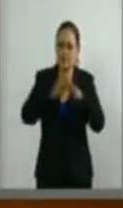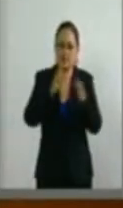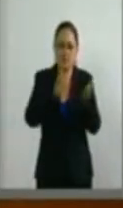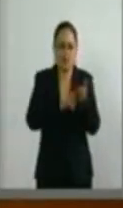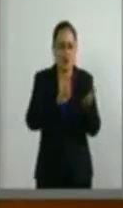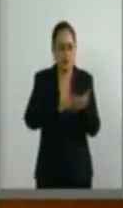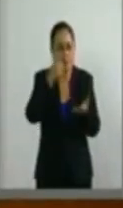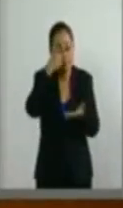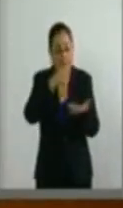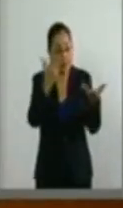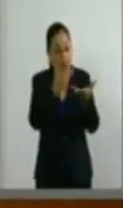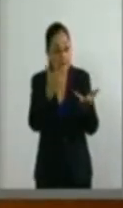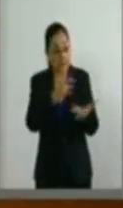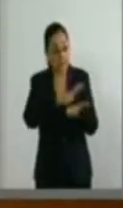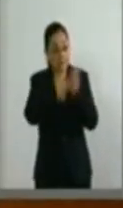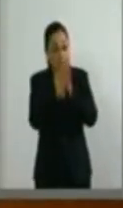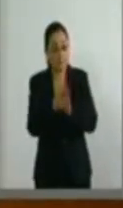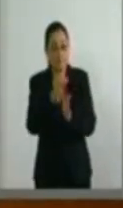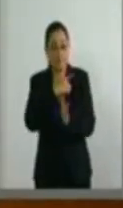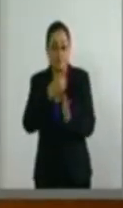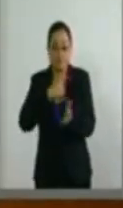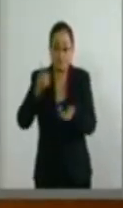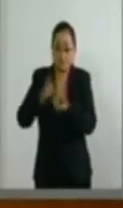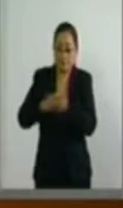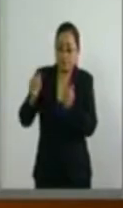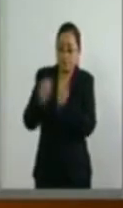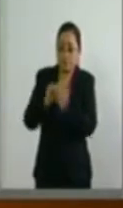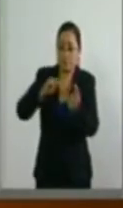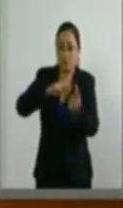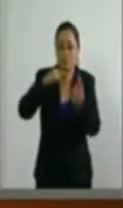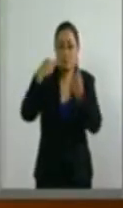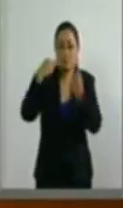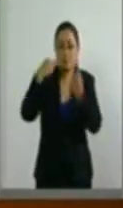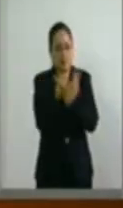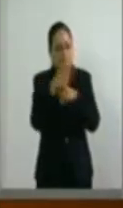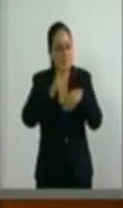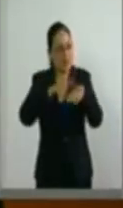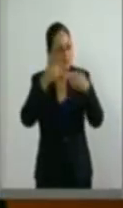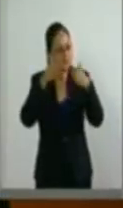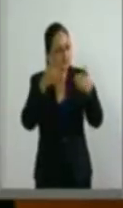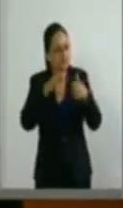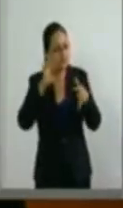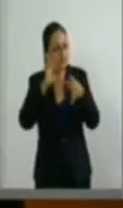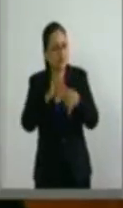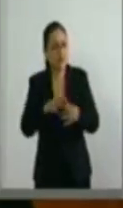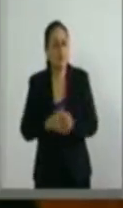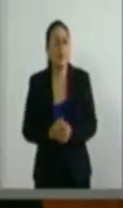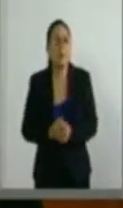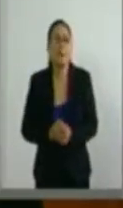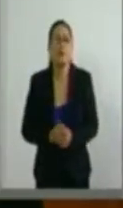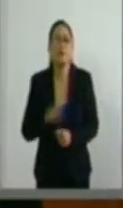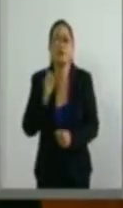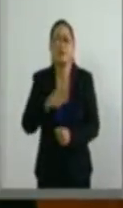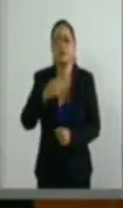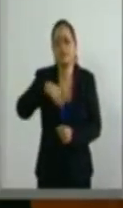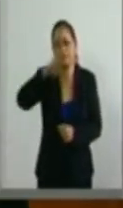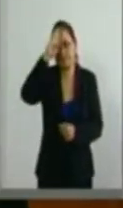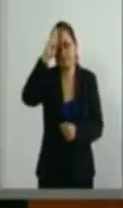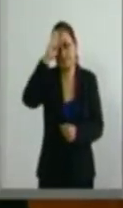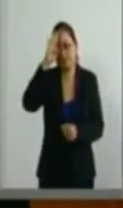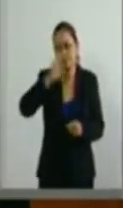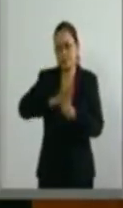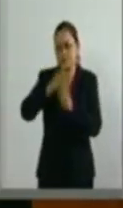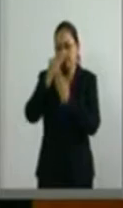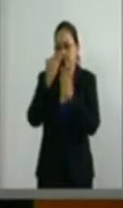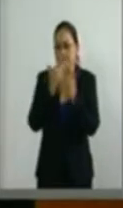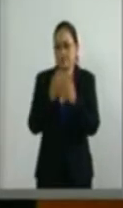hacerse efectivo se regule desde una perspectiva mucho que además de considerar las disciplinas